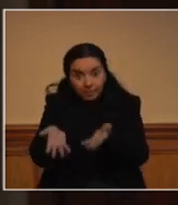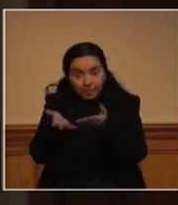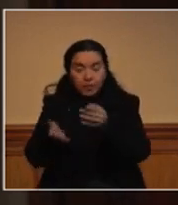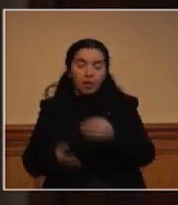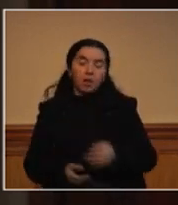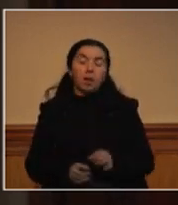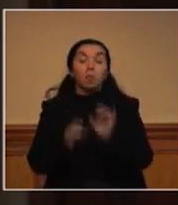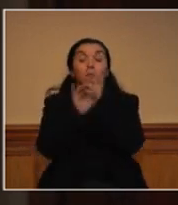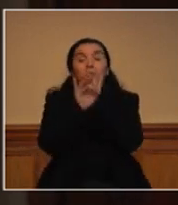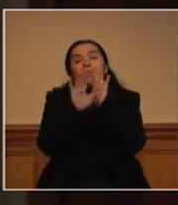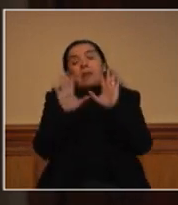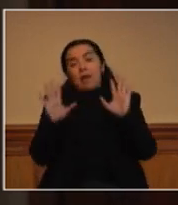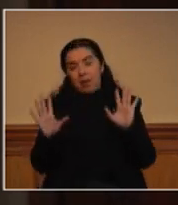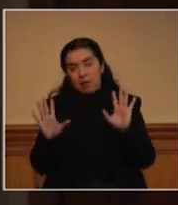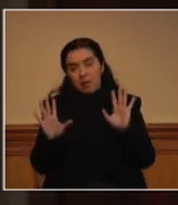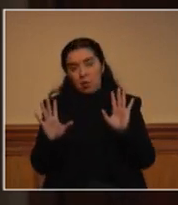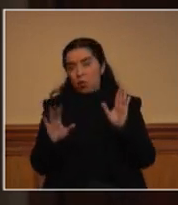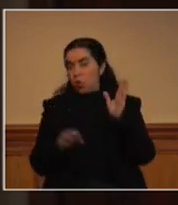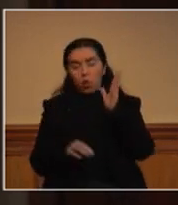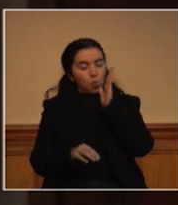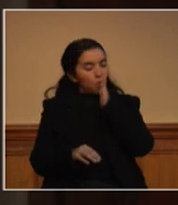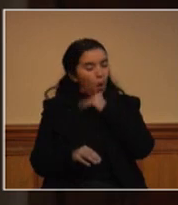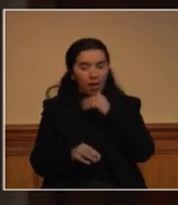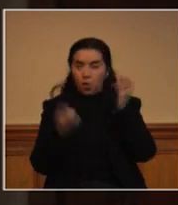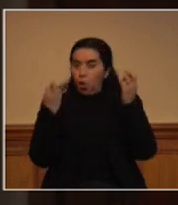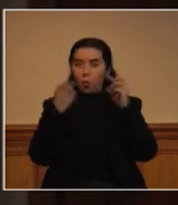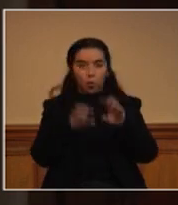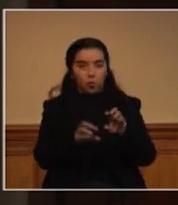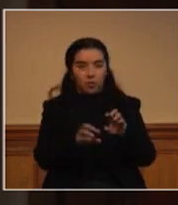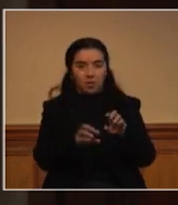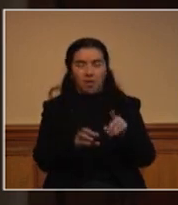evidentemente aquellos que no habían tenido esa oportunidad,